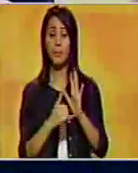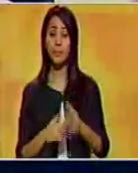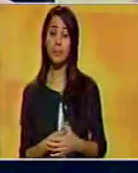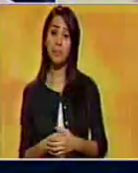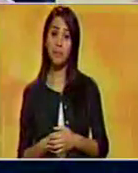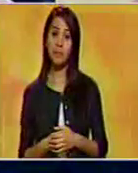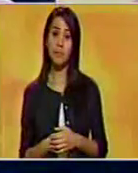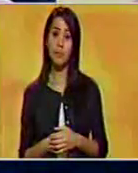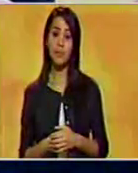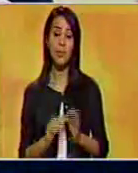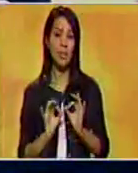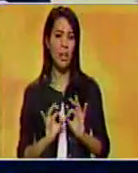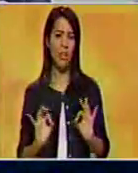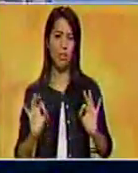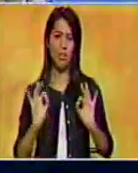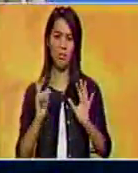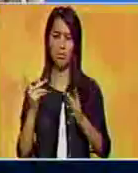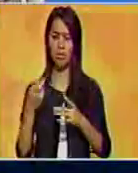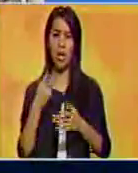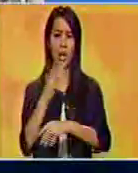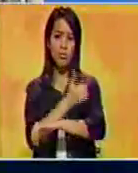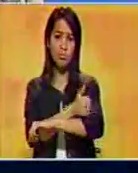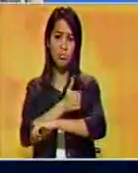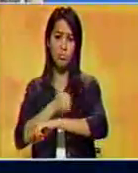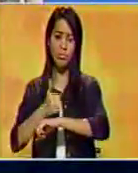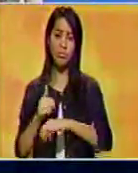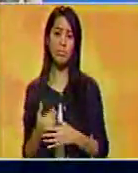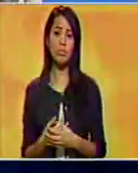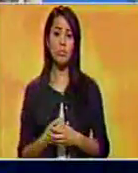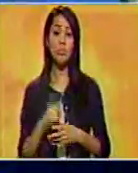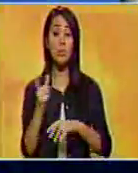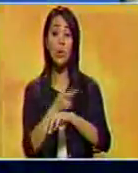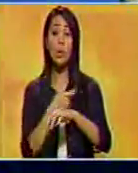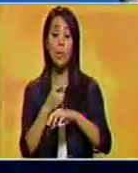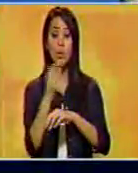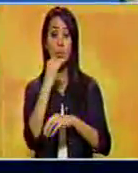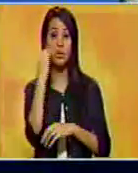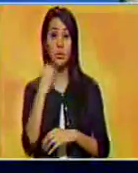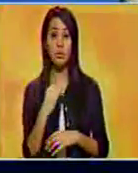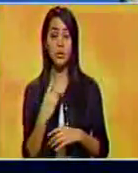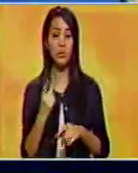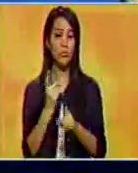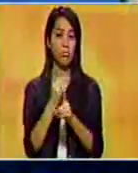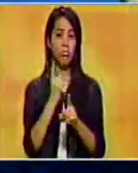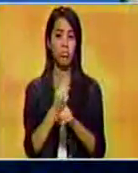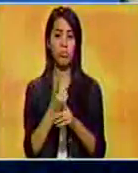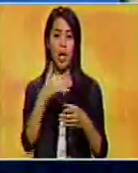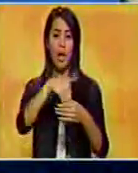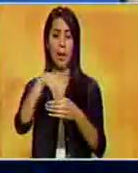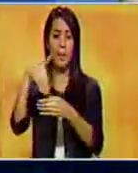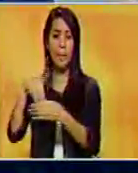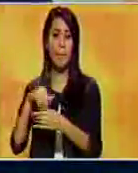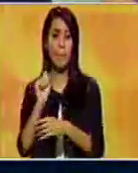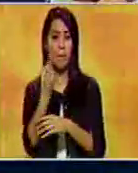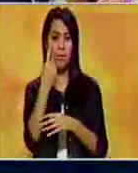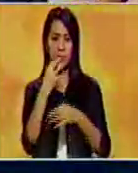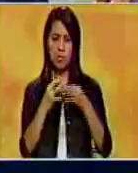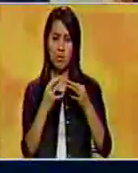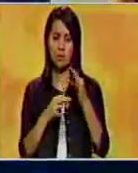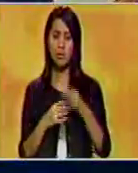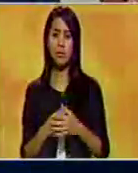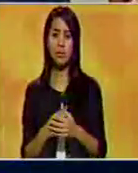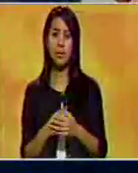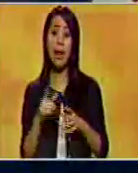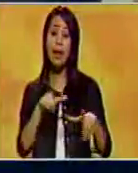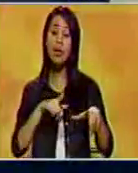ni ante su directiva el mandatario electo reiteró que compitió en la carrera electoral por la primera magistratura regional